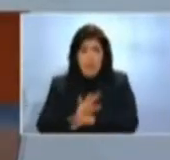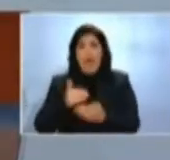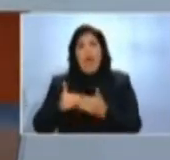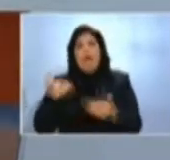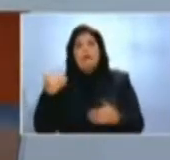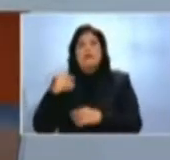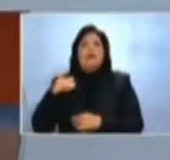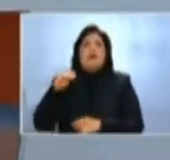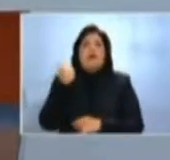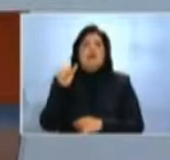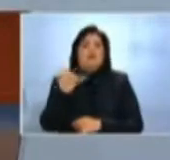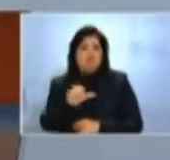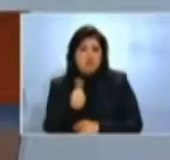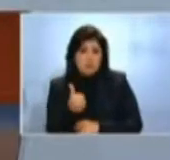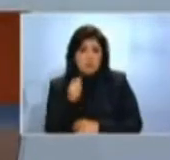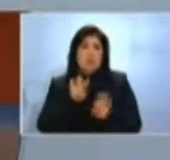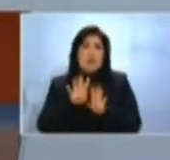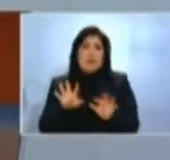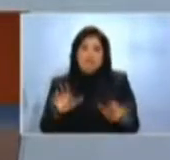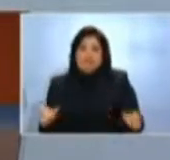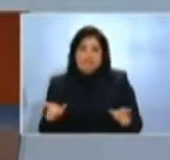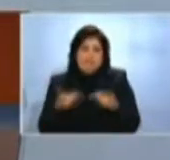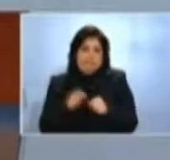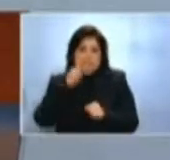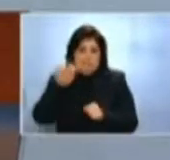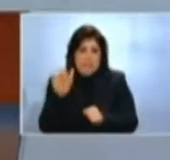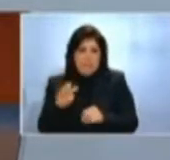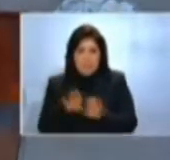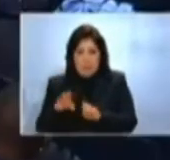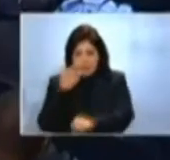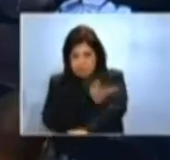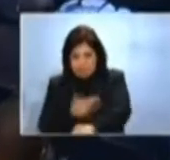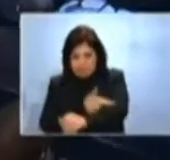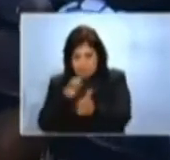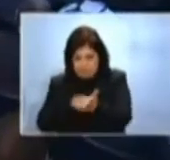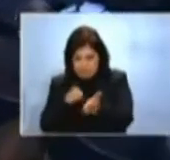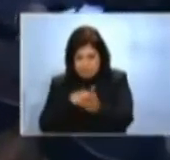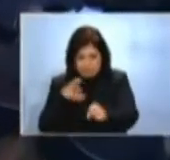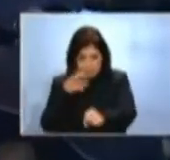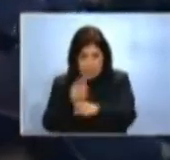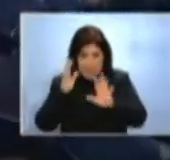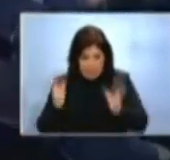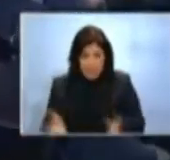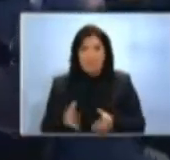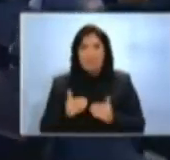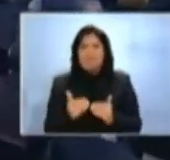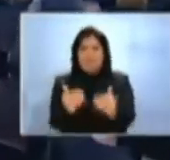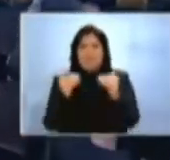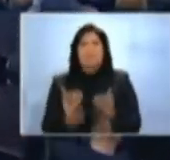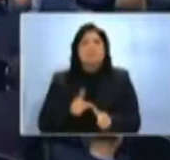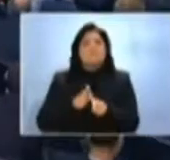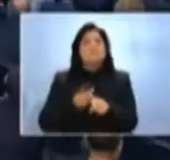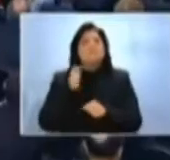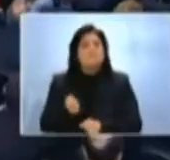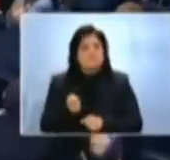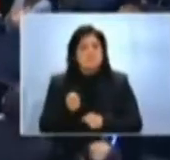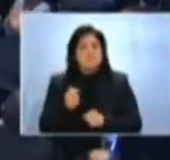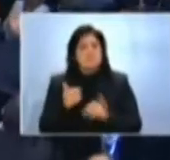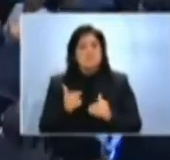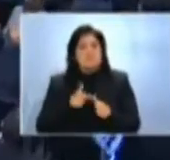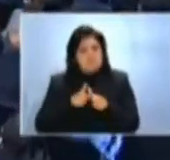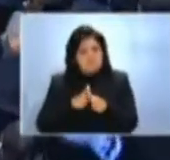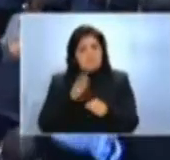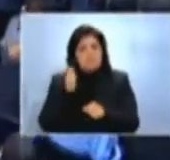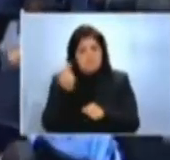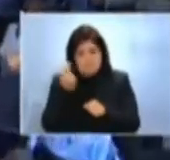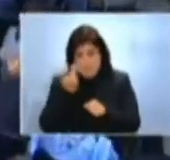Es importante, que. la cuestión chusca, ¿no? Pero la cuestión chusca y también, híjole, bastante, bastante polémica en torno